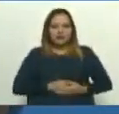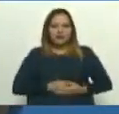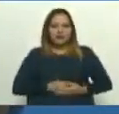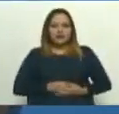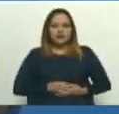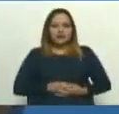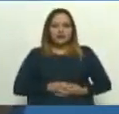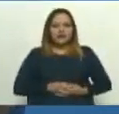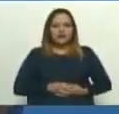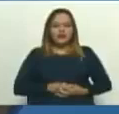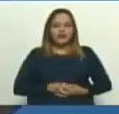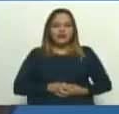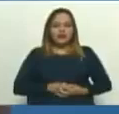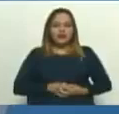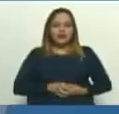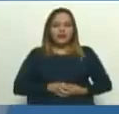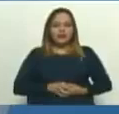Yo